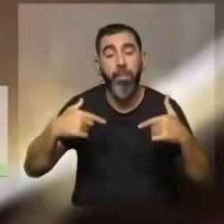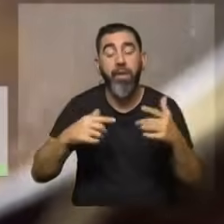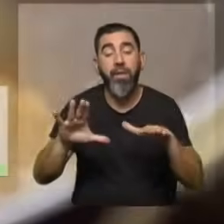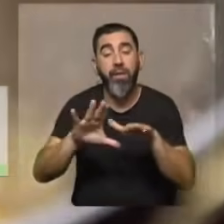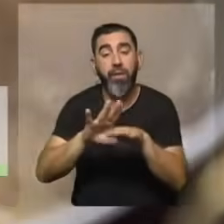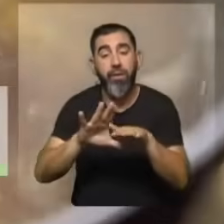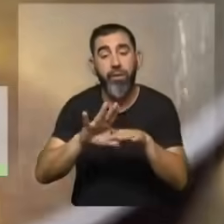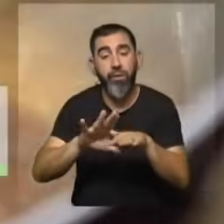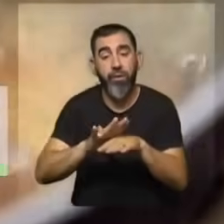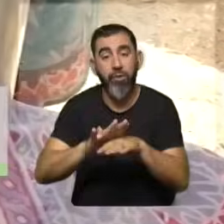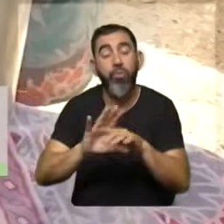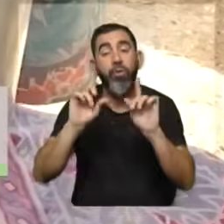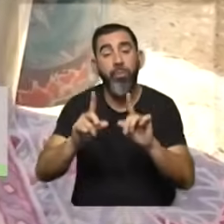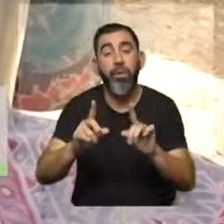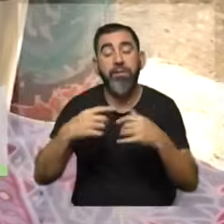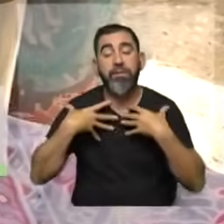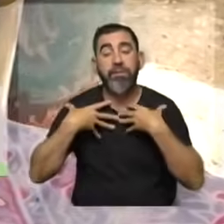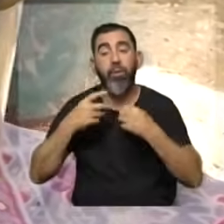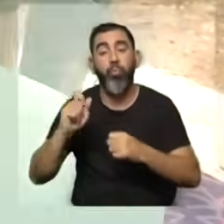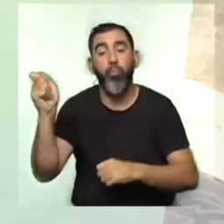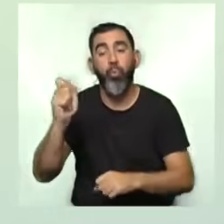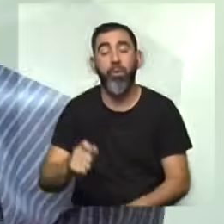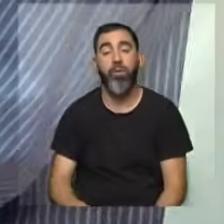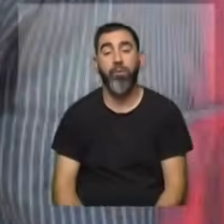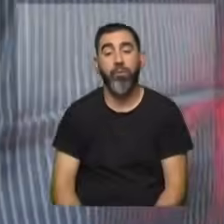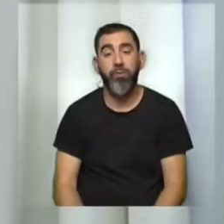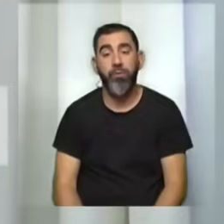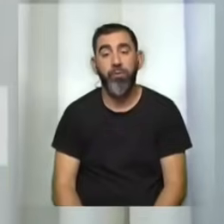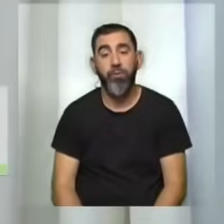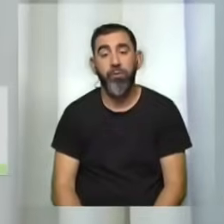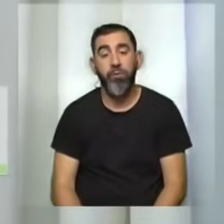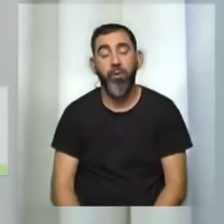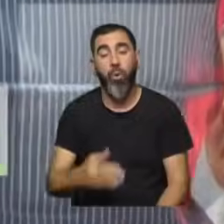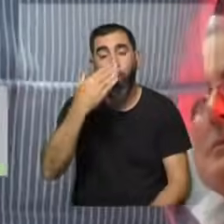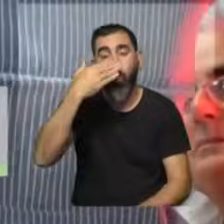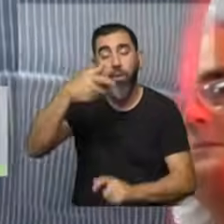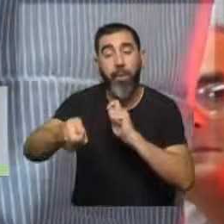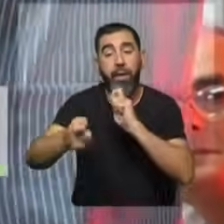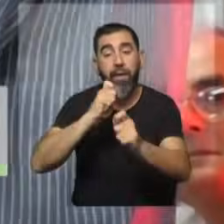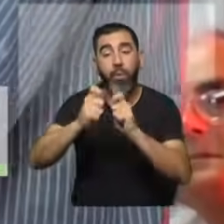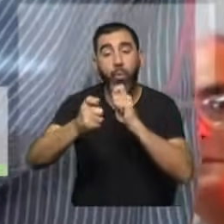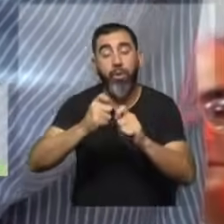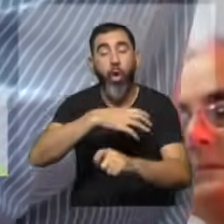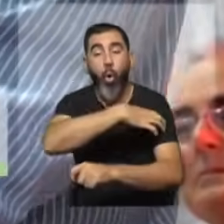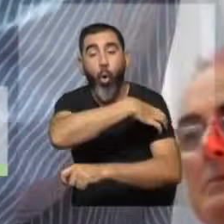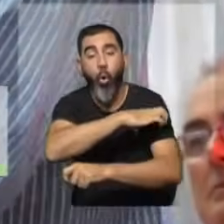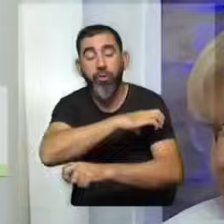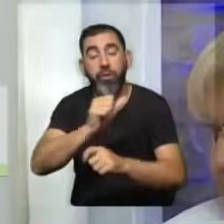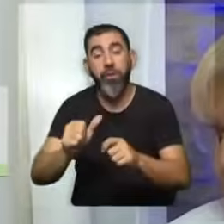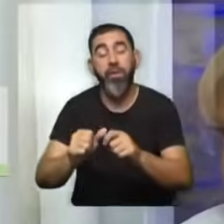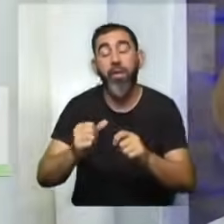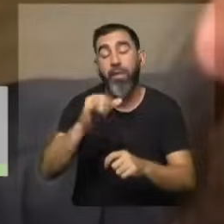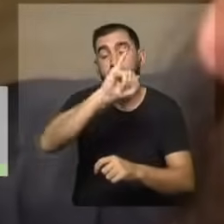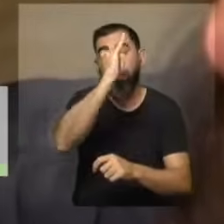desarrollo social y de salud pública según la última encuesta de equipos yamandu orsi y